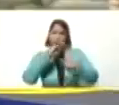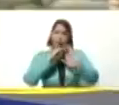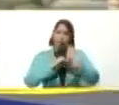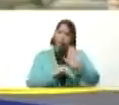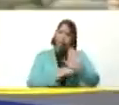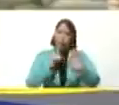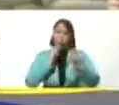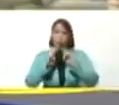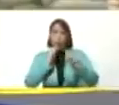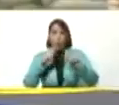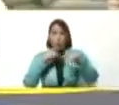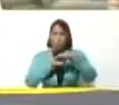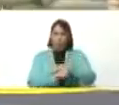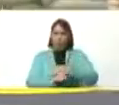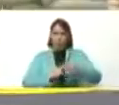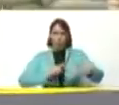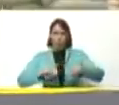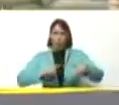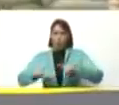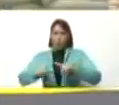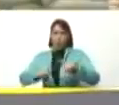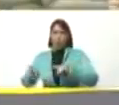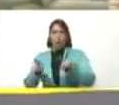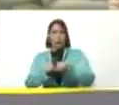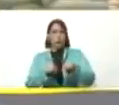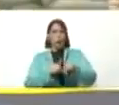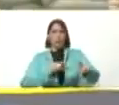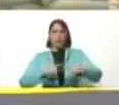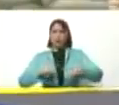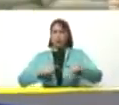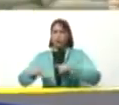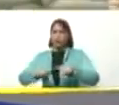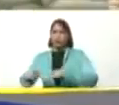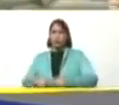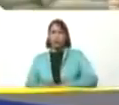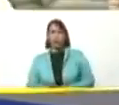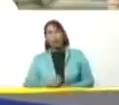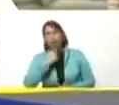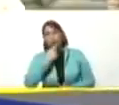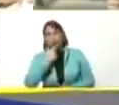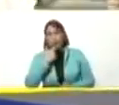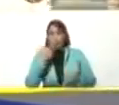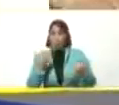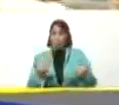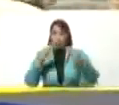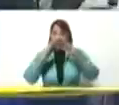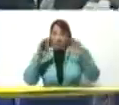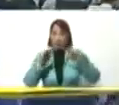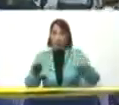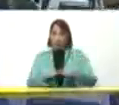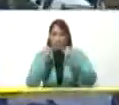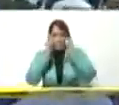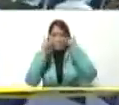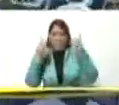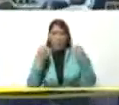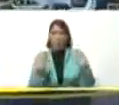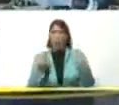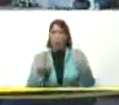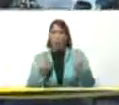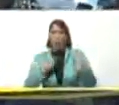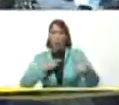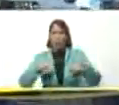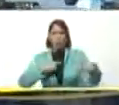que el turismo interno se movilice, como se está movilizando bellamente. Ahora en diciembre es impresionante cómo se está movilizando la